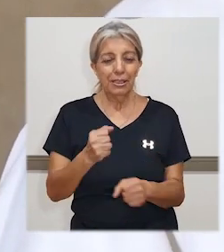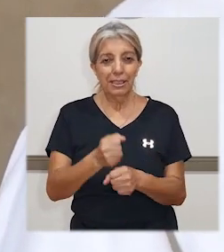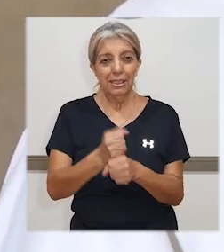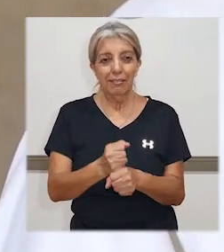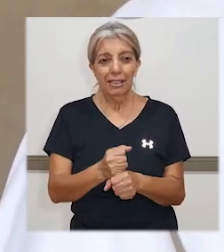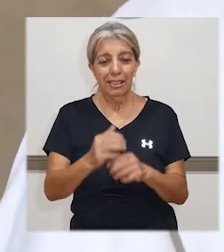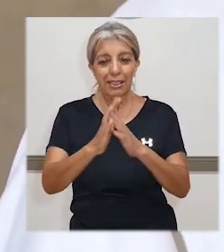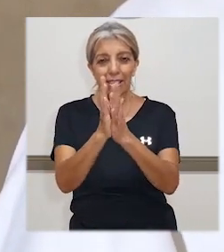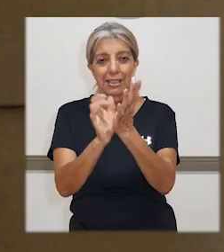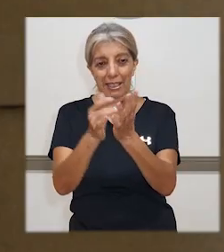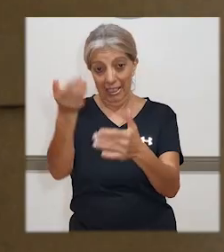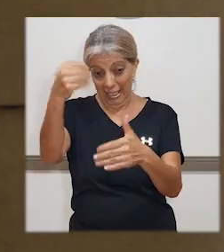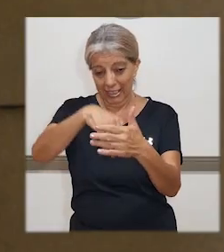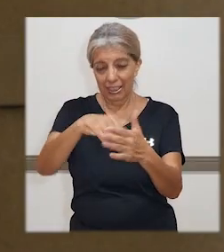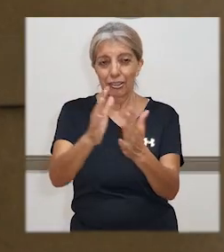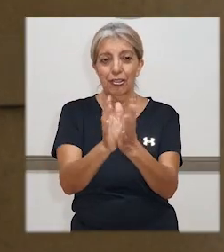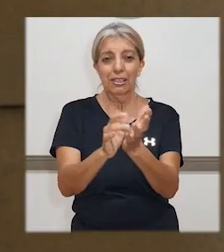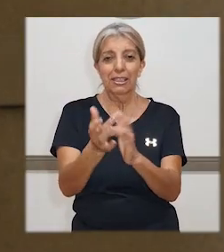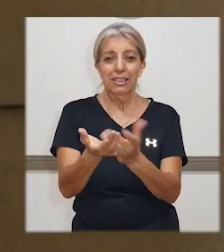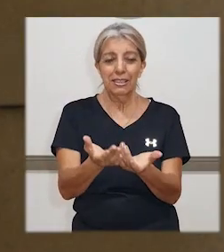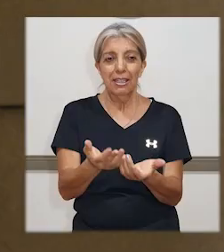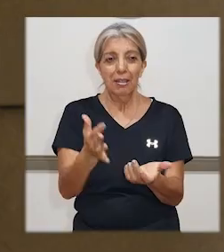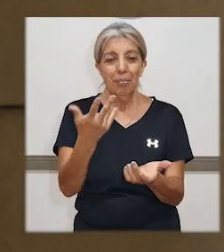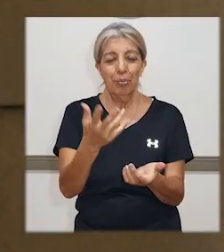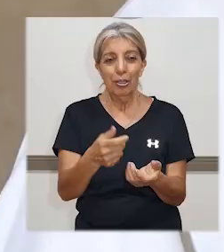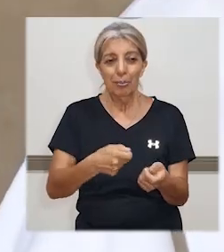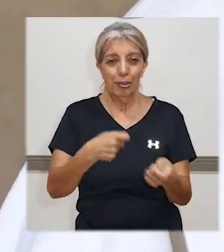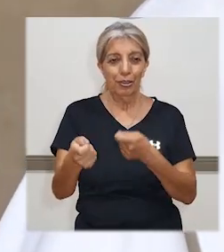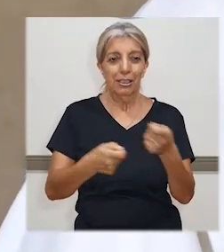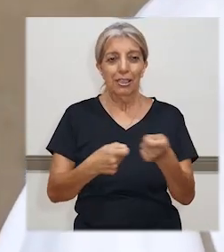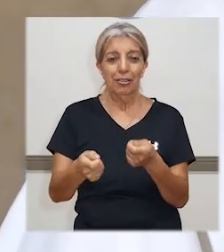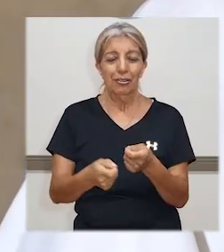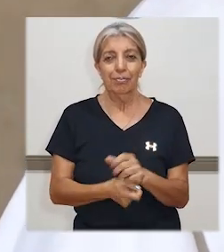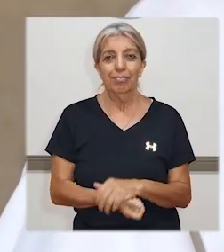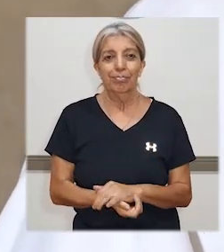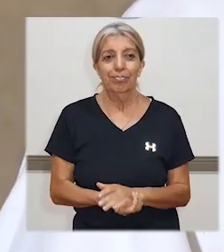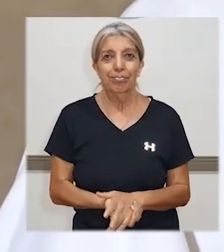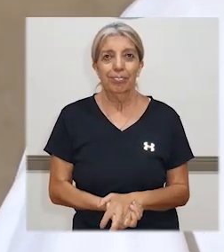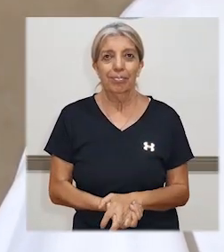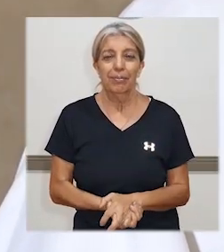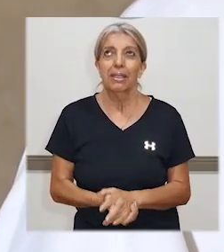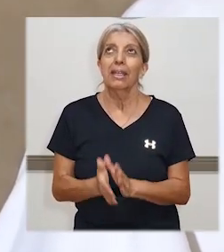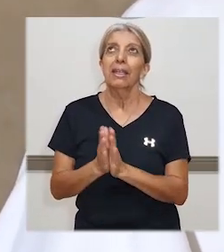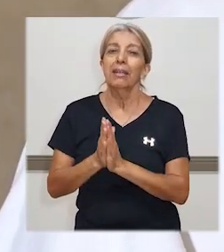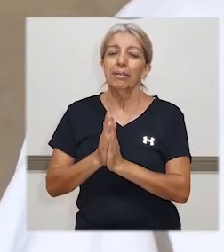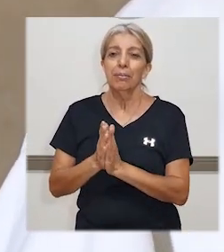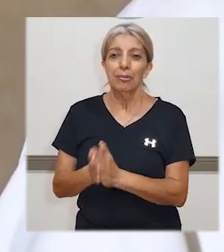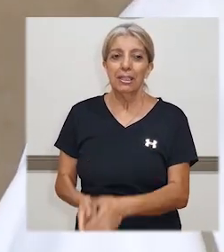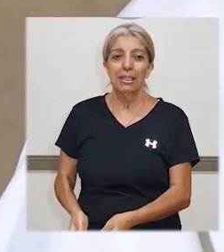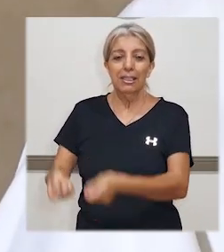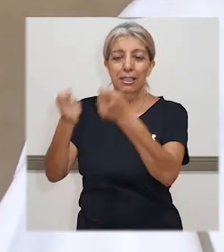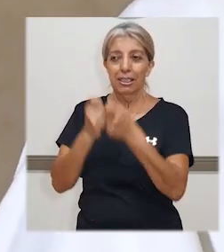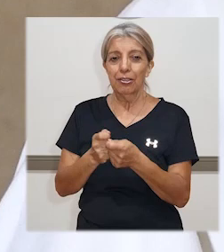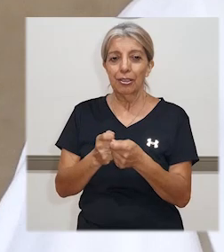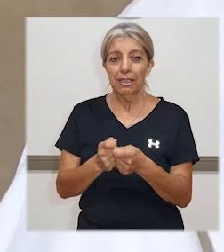a veces anidan en la sociedad donde muchos quedan al margen. Se lo pedimos a Dios, que nos regale las vocaciones